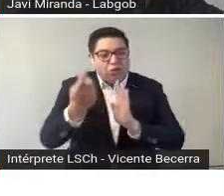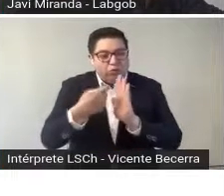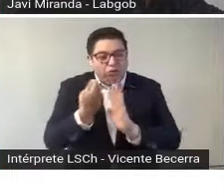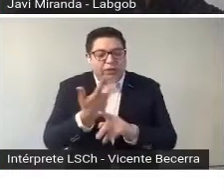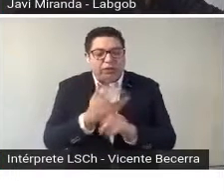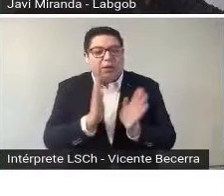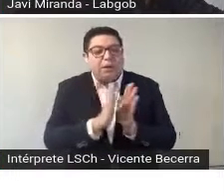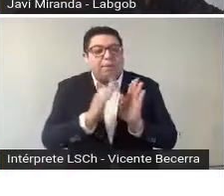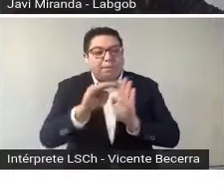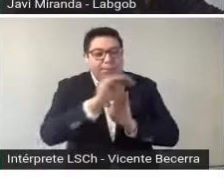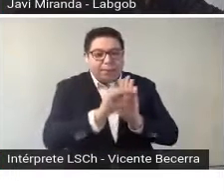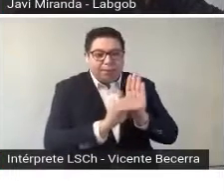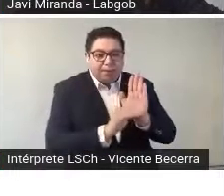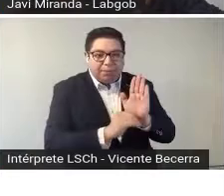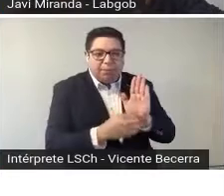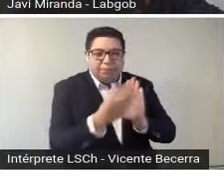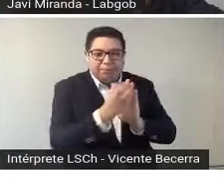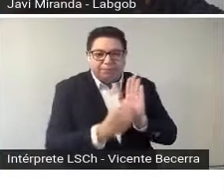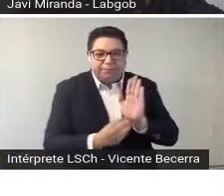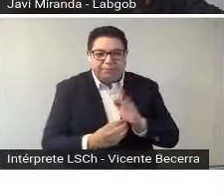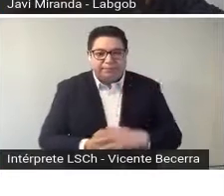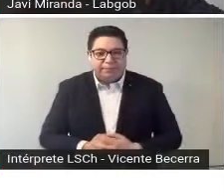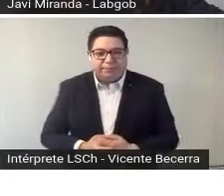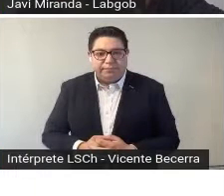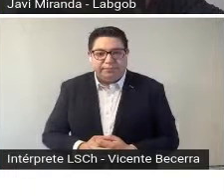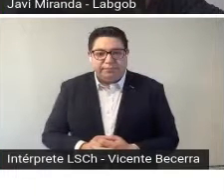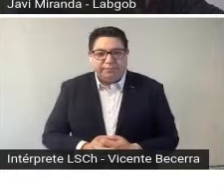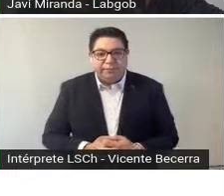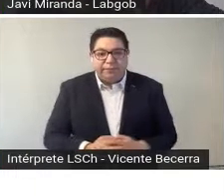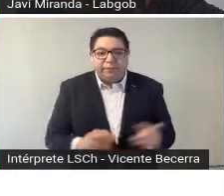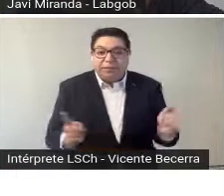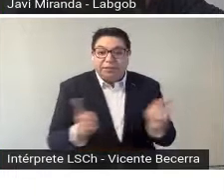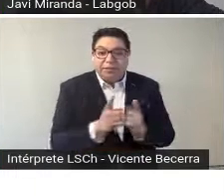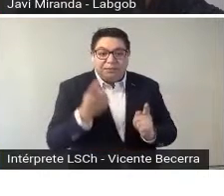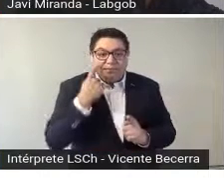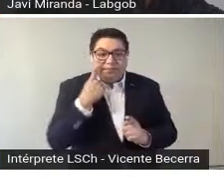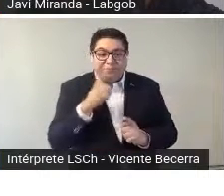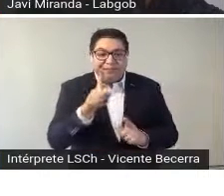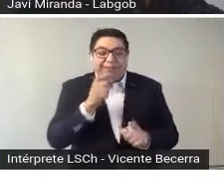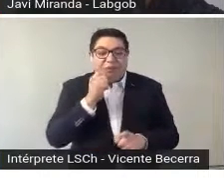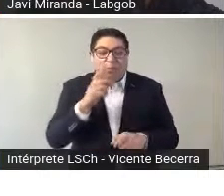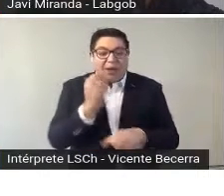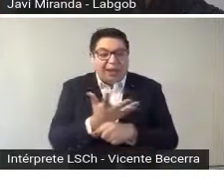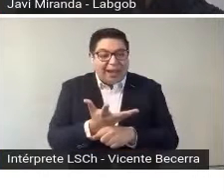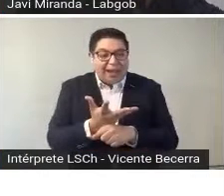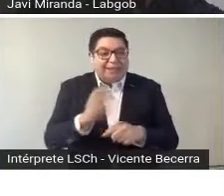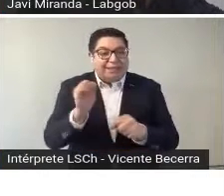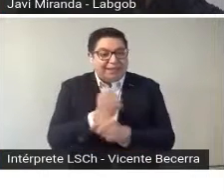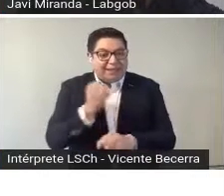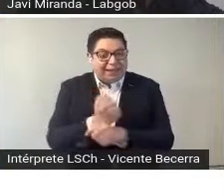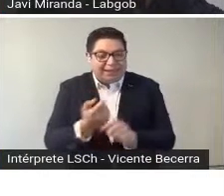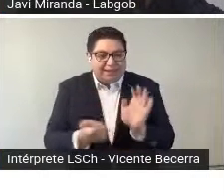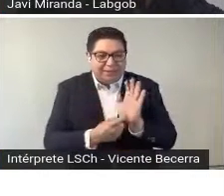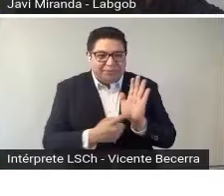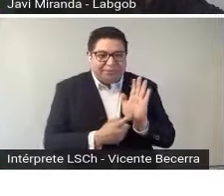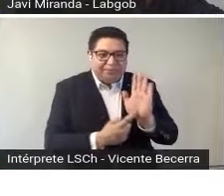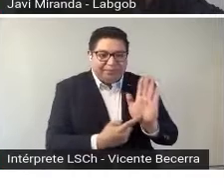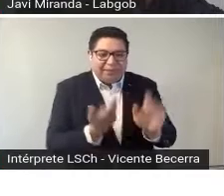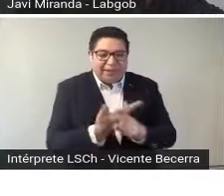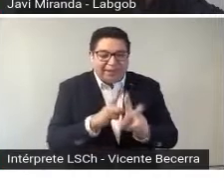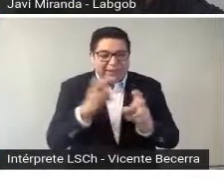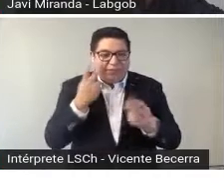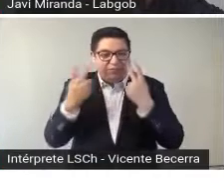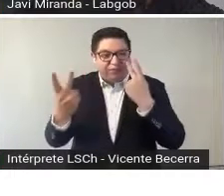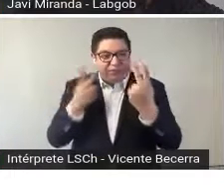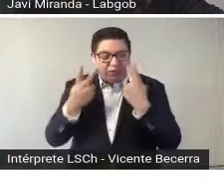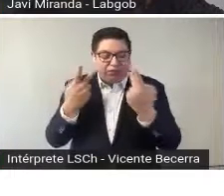paso en la página de recepción. Entonces, brevemente vamos a revisar los talleres que tenemos en parrilla. También los pueden ver en la